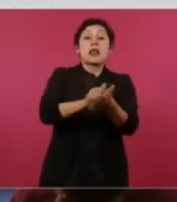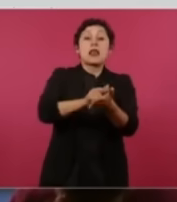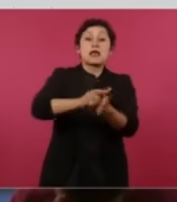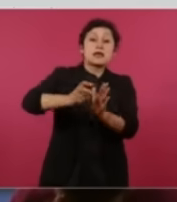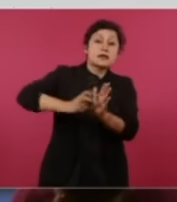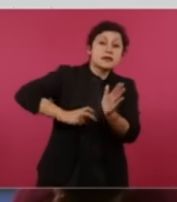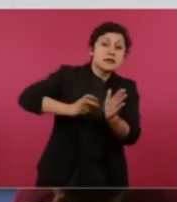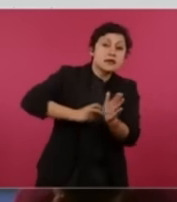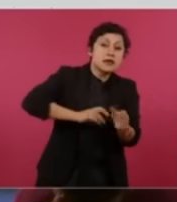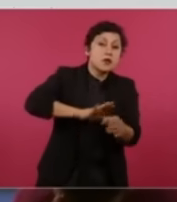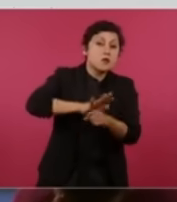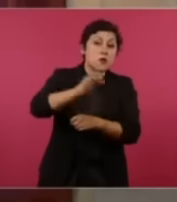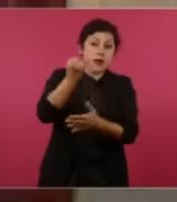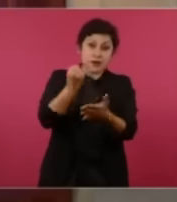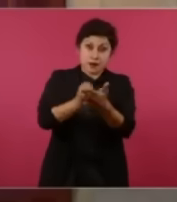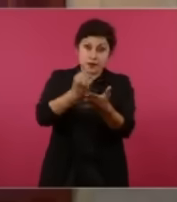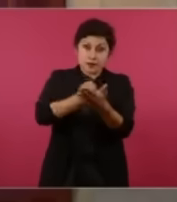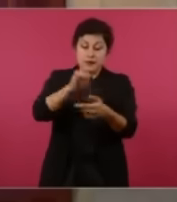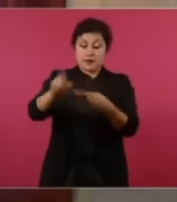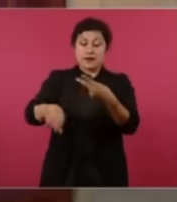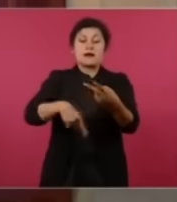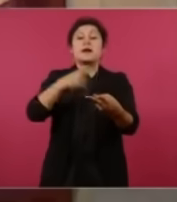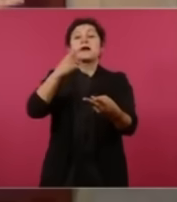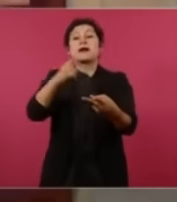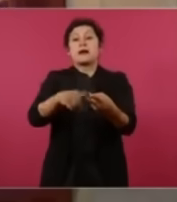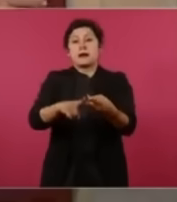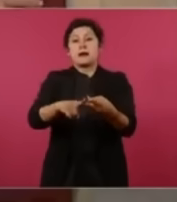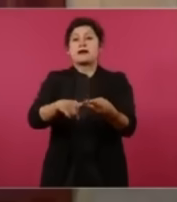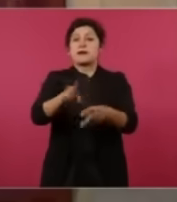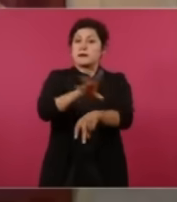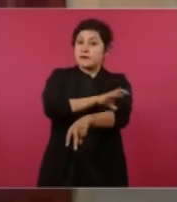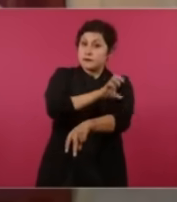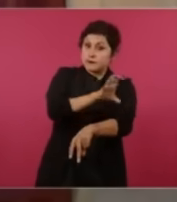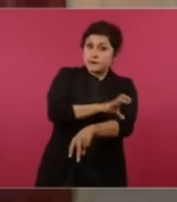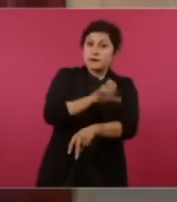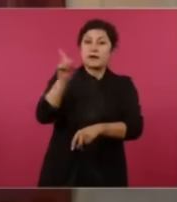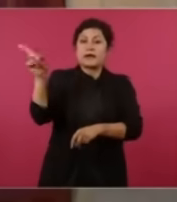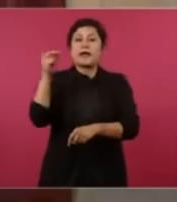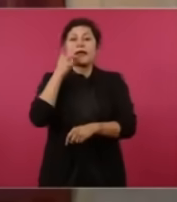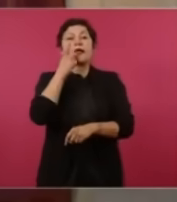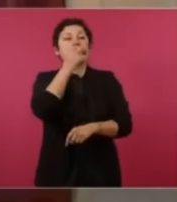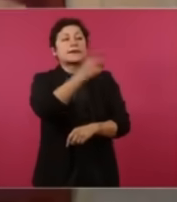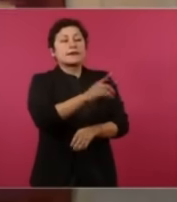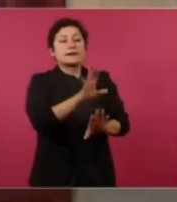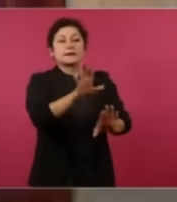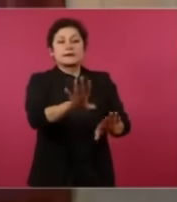y la energética, la laboral no tanto, mira, yo te diría